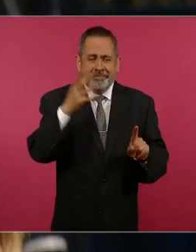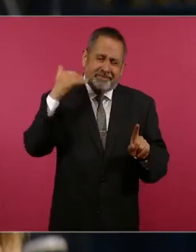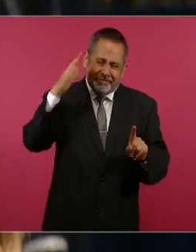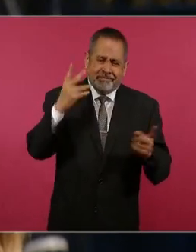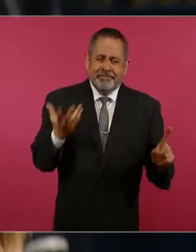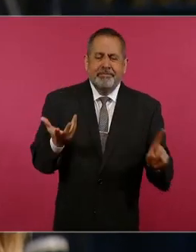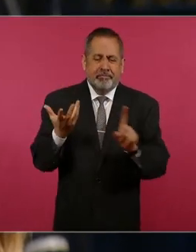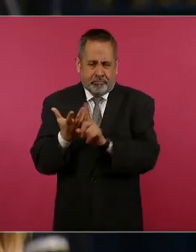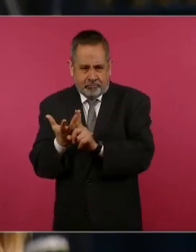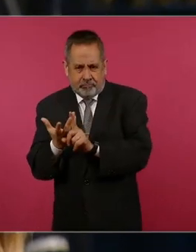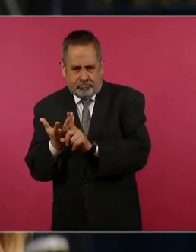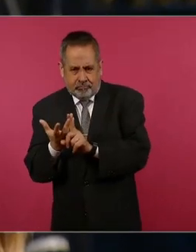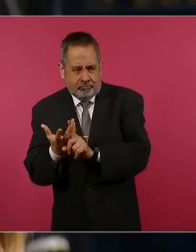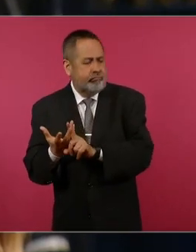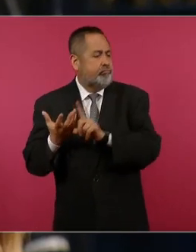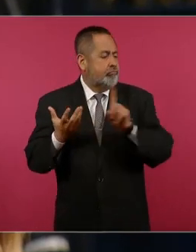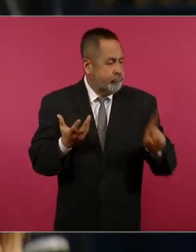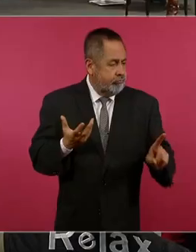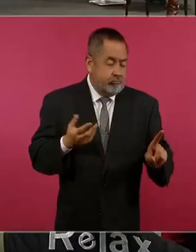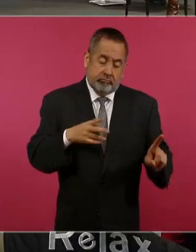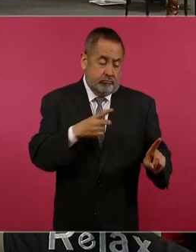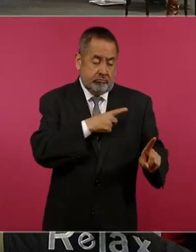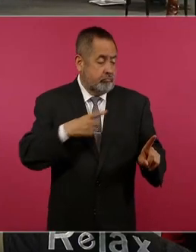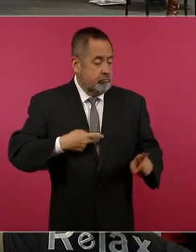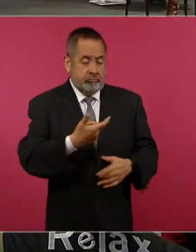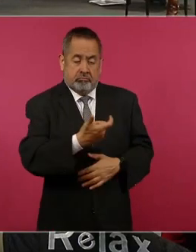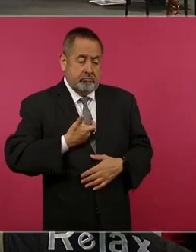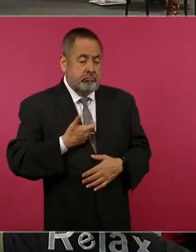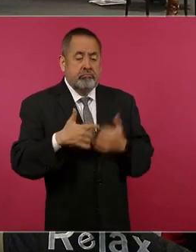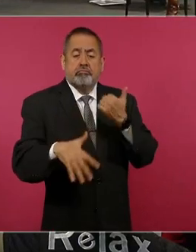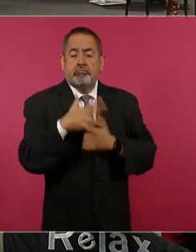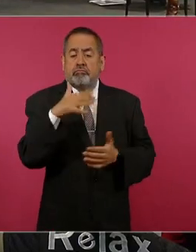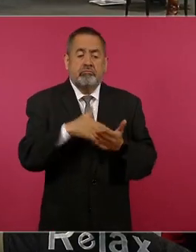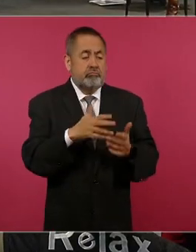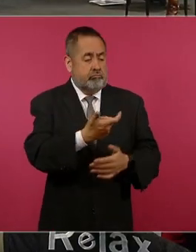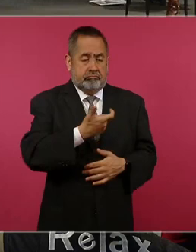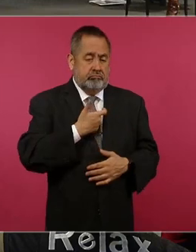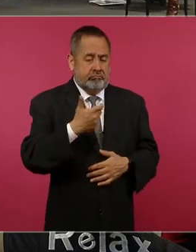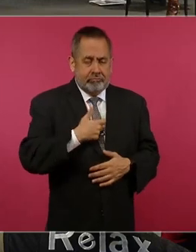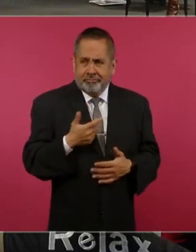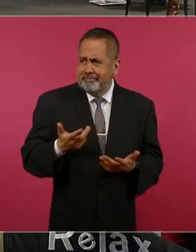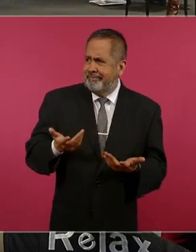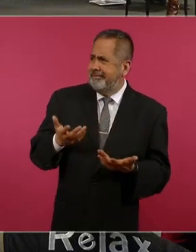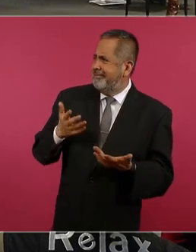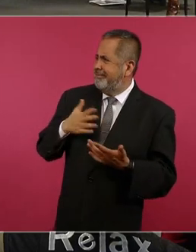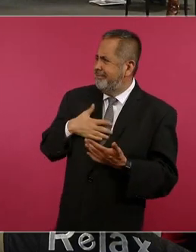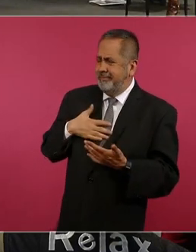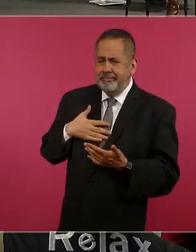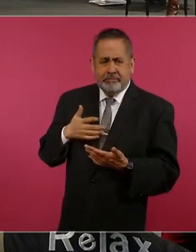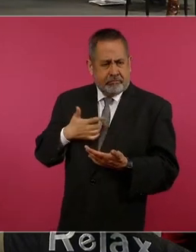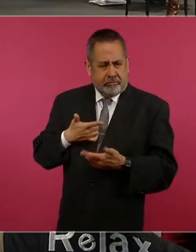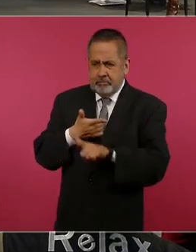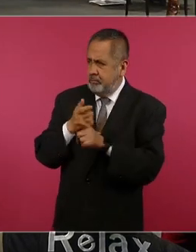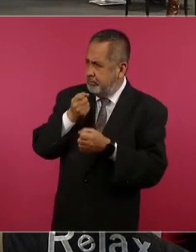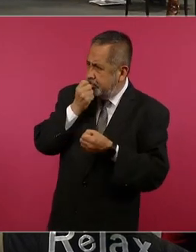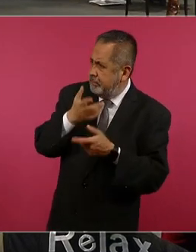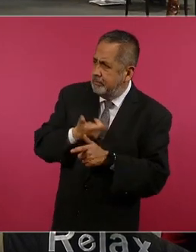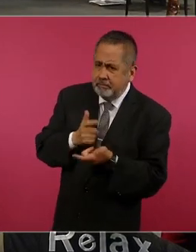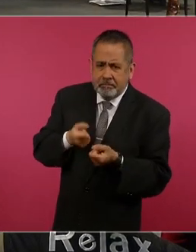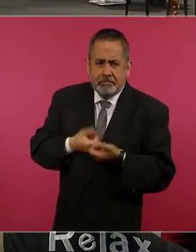y que ahora lo demande por 15 millones de pesos y obviamente se está defendiendo la libertad de expresión